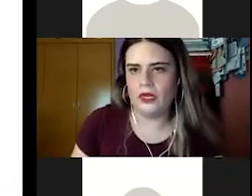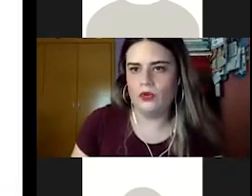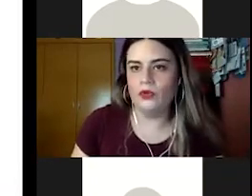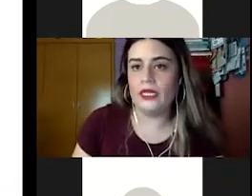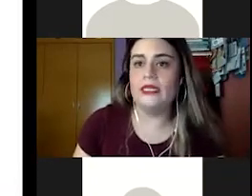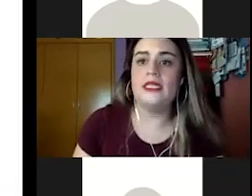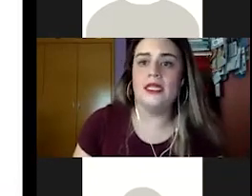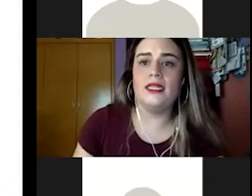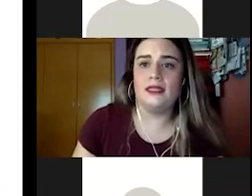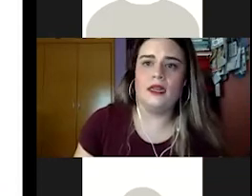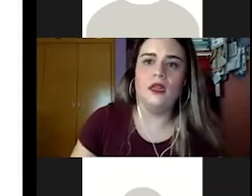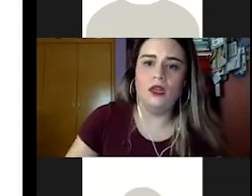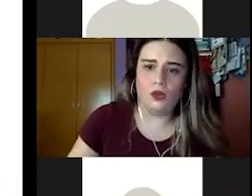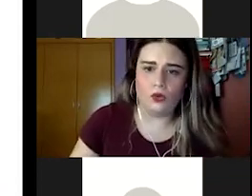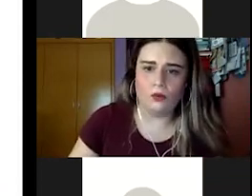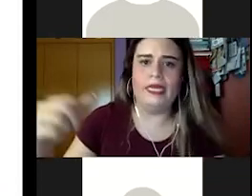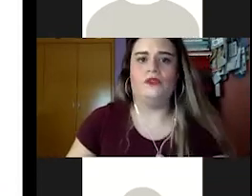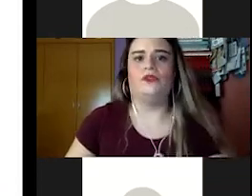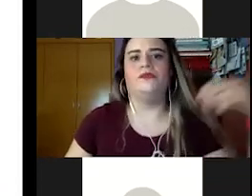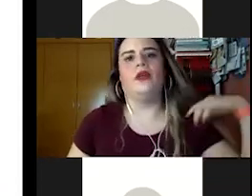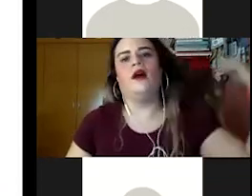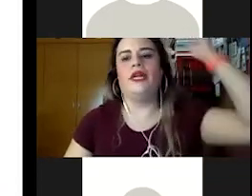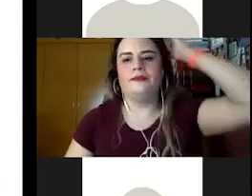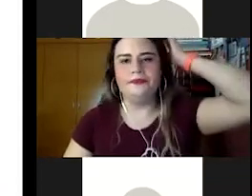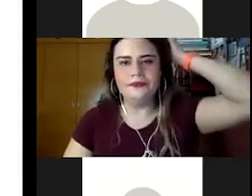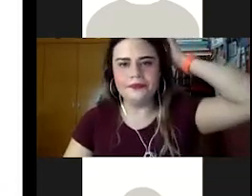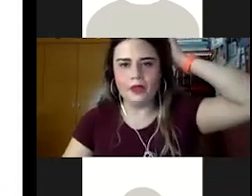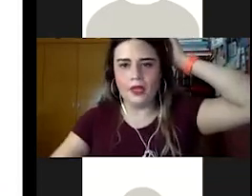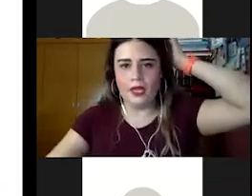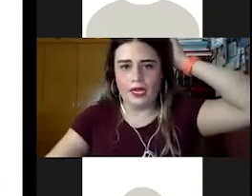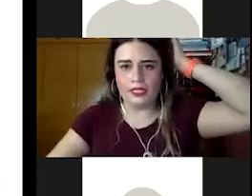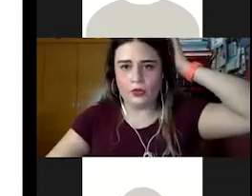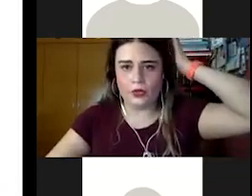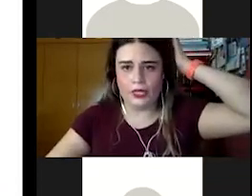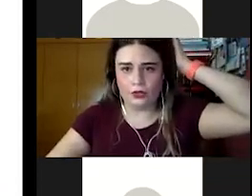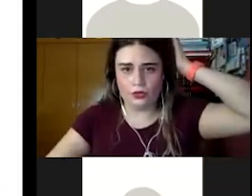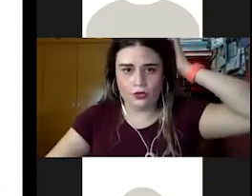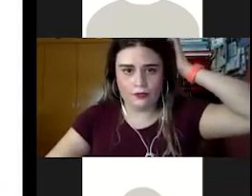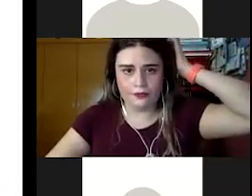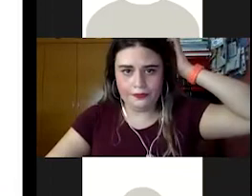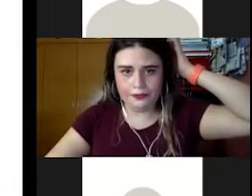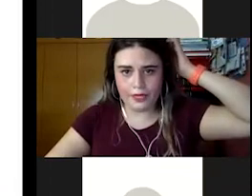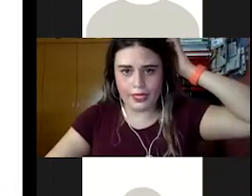ante la ONU, que dice estar cumpliendo. Ahora, les cuento,